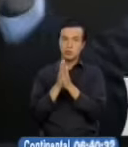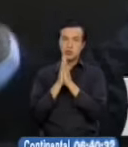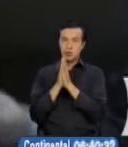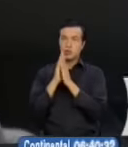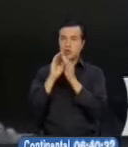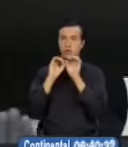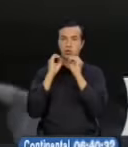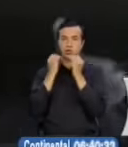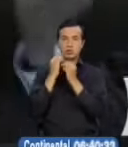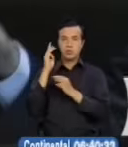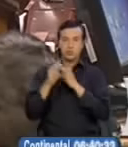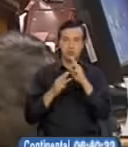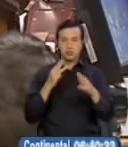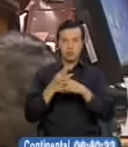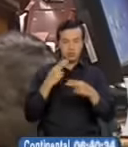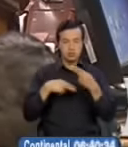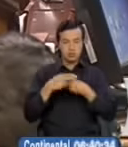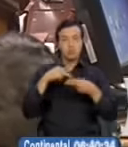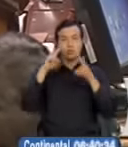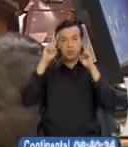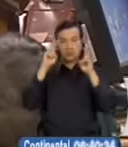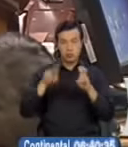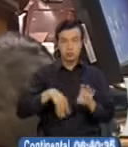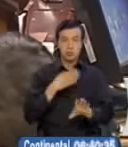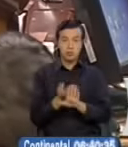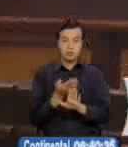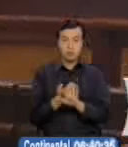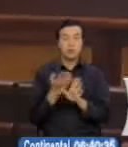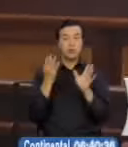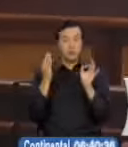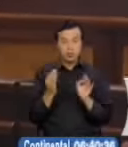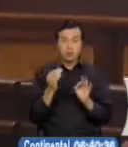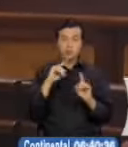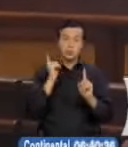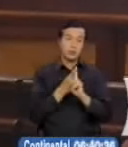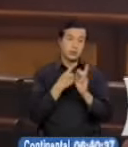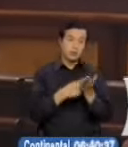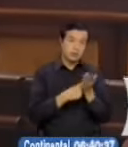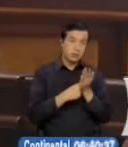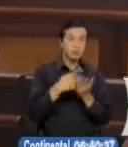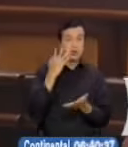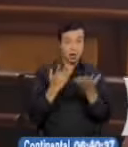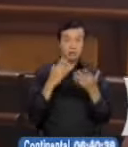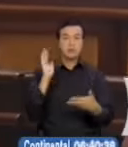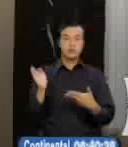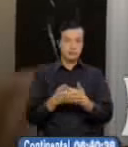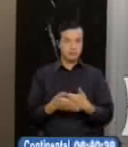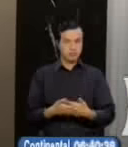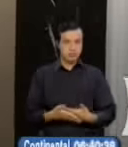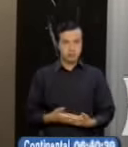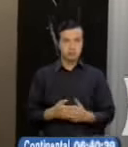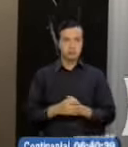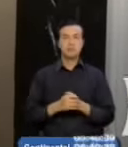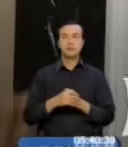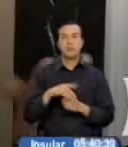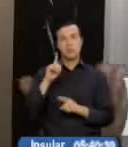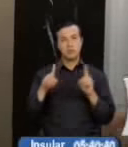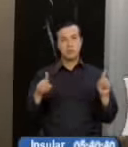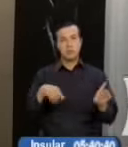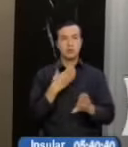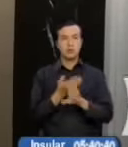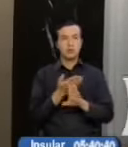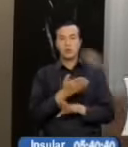de la Organización Mundial del Comercio. Hay otros temas y planteamientos que surgieron en este primer debate y que podrían incorporarse. Hay otras propuestas que